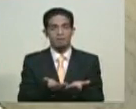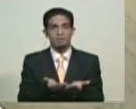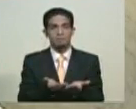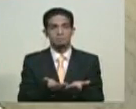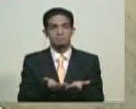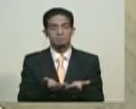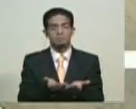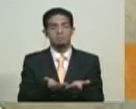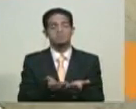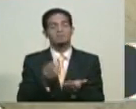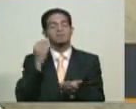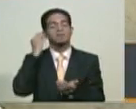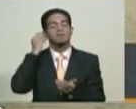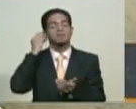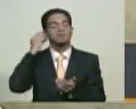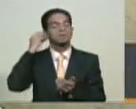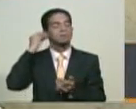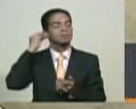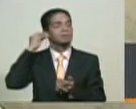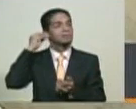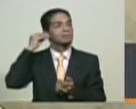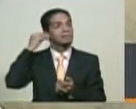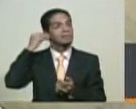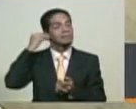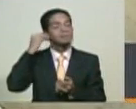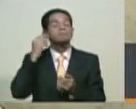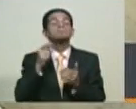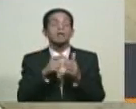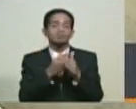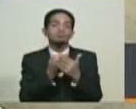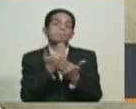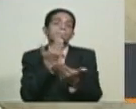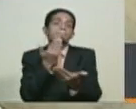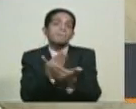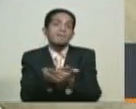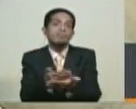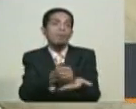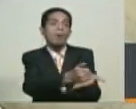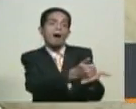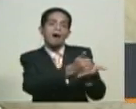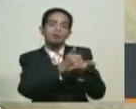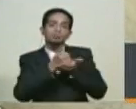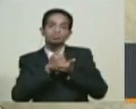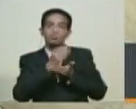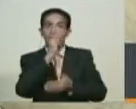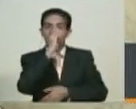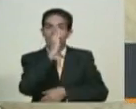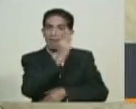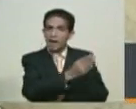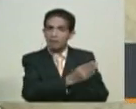vamos, yo le pido la cooperación a la banca pública, a la banca privada, para abrir las corresponsalías